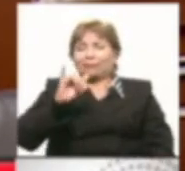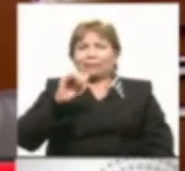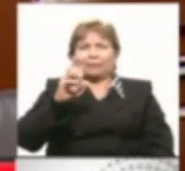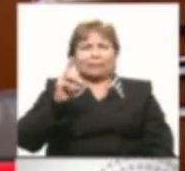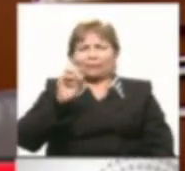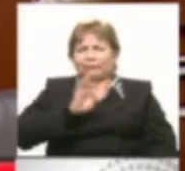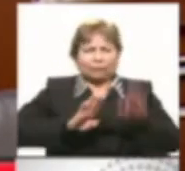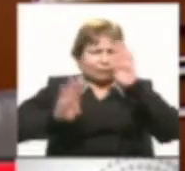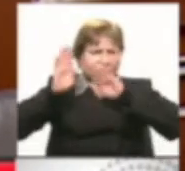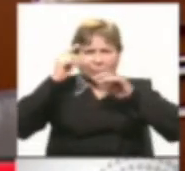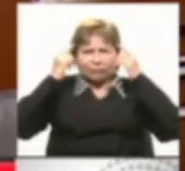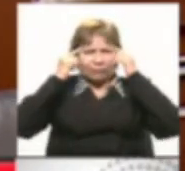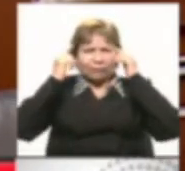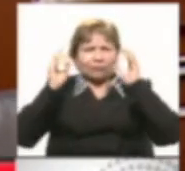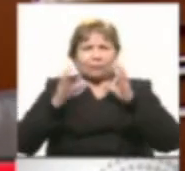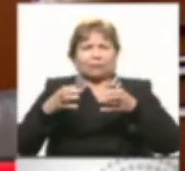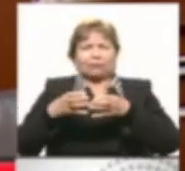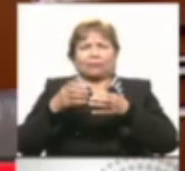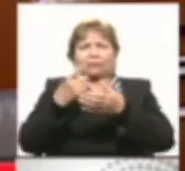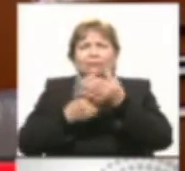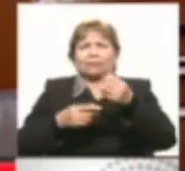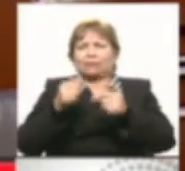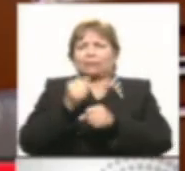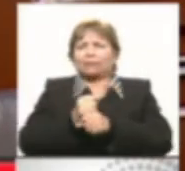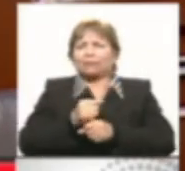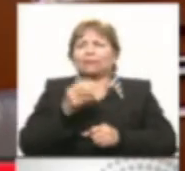que no se preocupe por la cuestión de confianza,